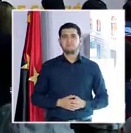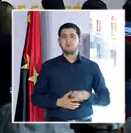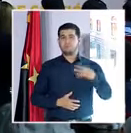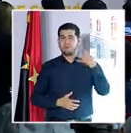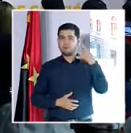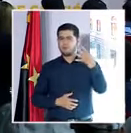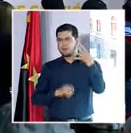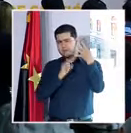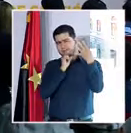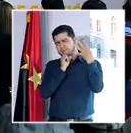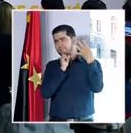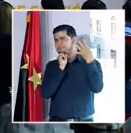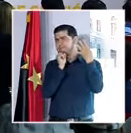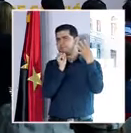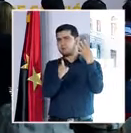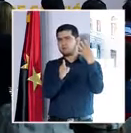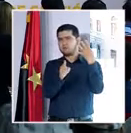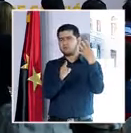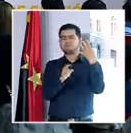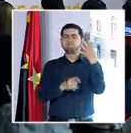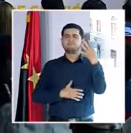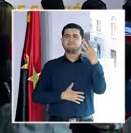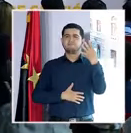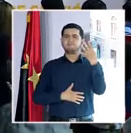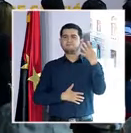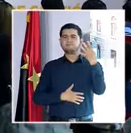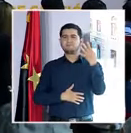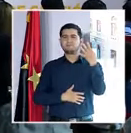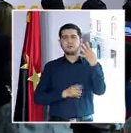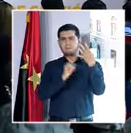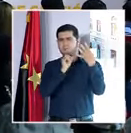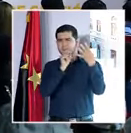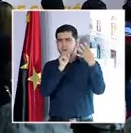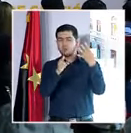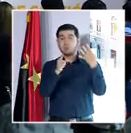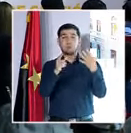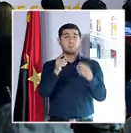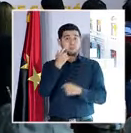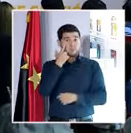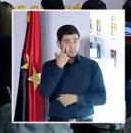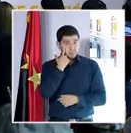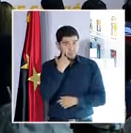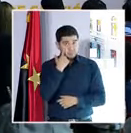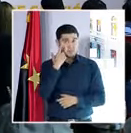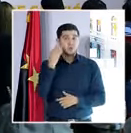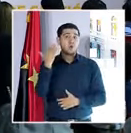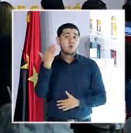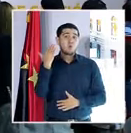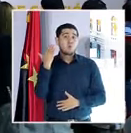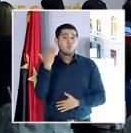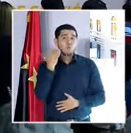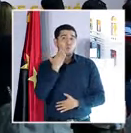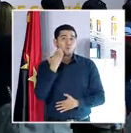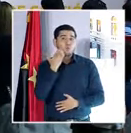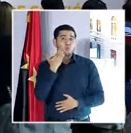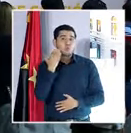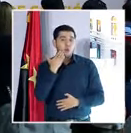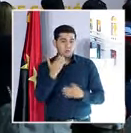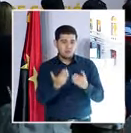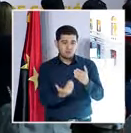Cuarta pregunta la realiza Jackson José Navas Lizarazo. ¿Cuándo inicia la construcción del Hospital de la Parada en Villa